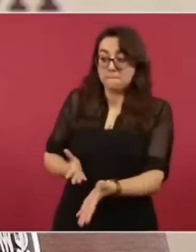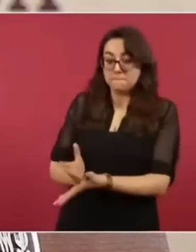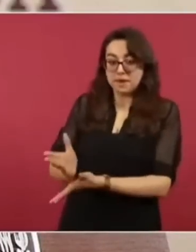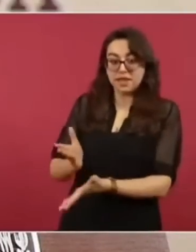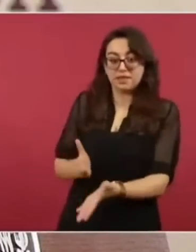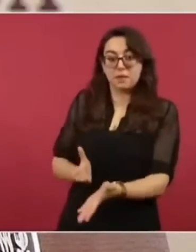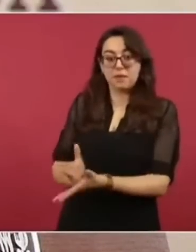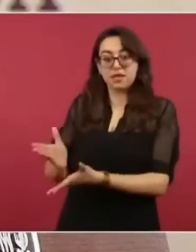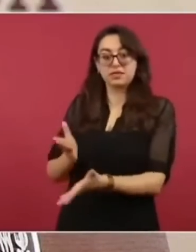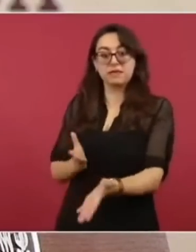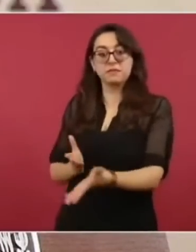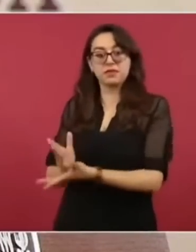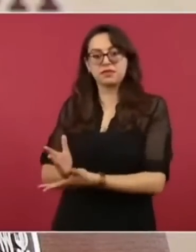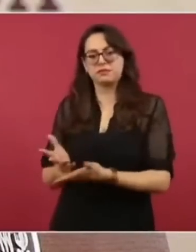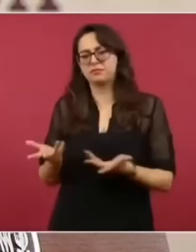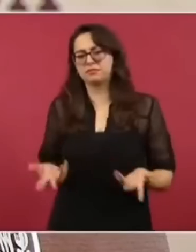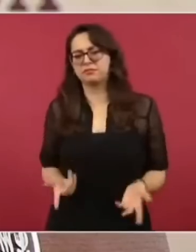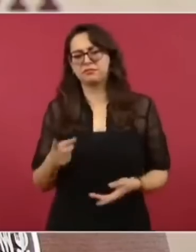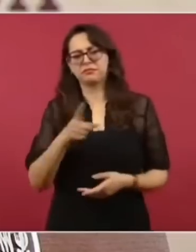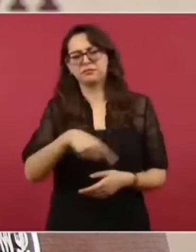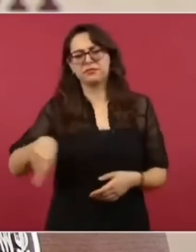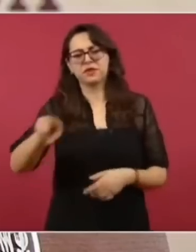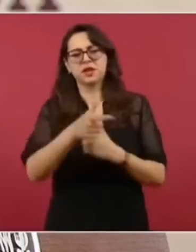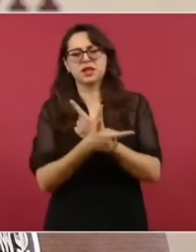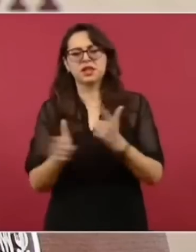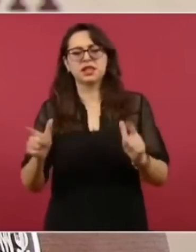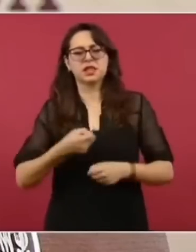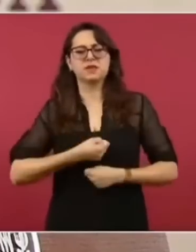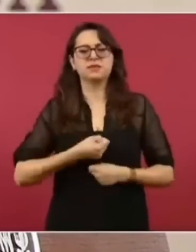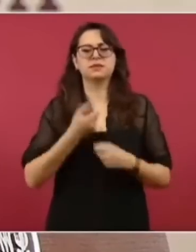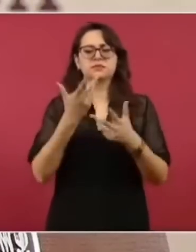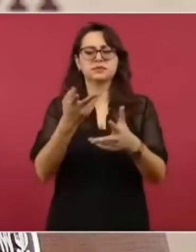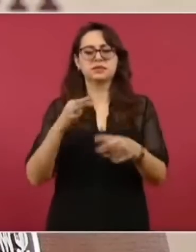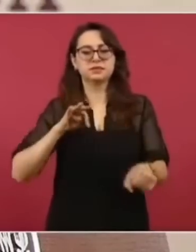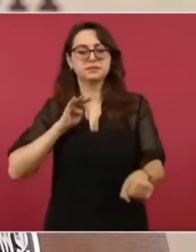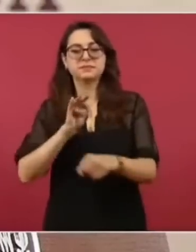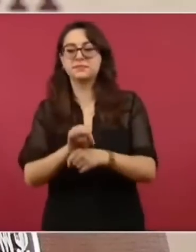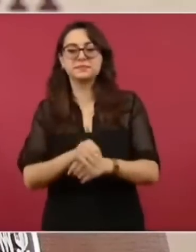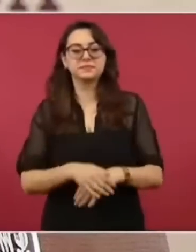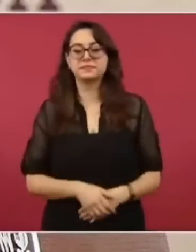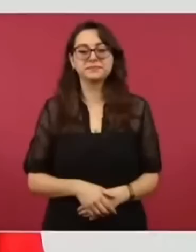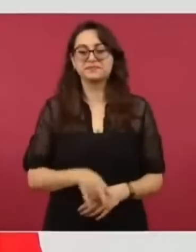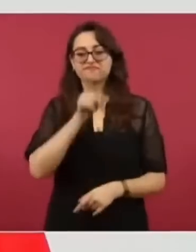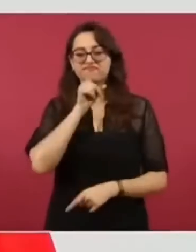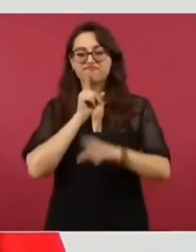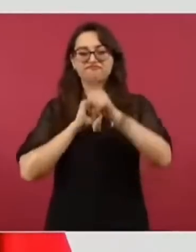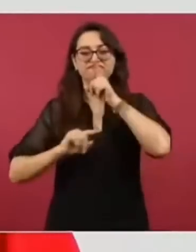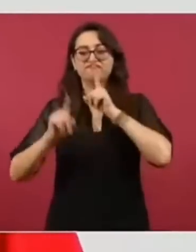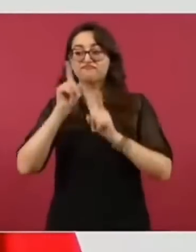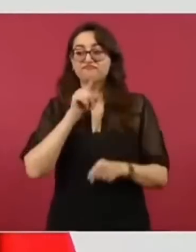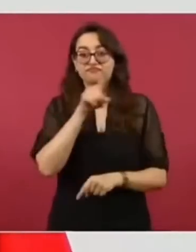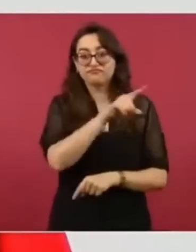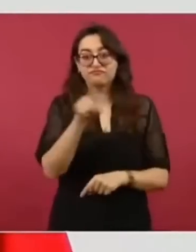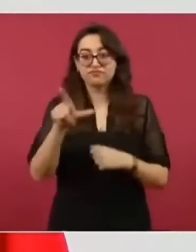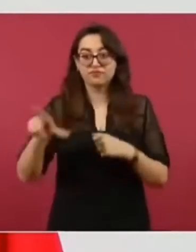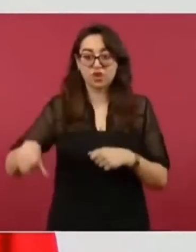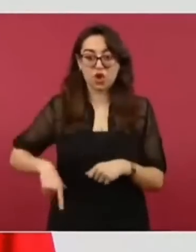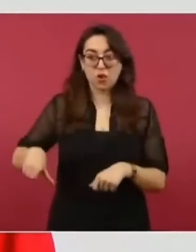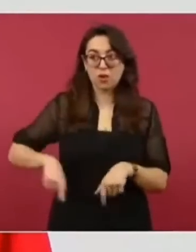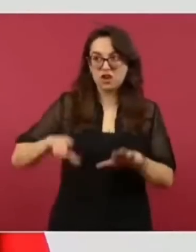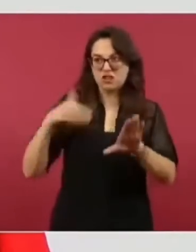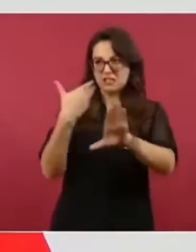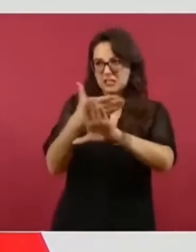que ellos defienden la libertad de expresión y legitiman así sus mentiras y sus críticas al gobierno, al que acusan